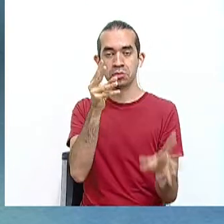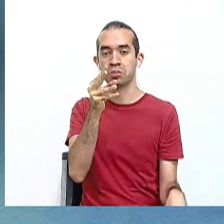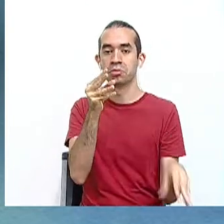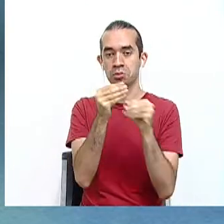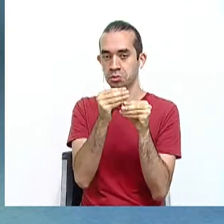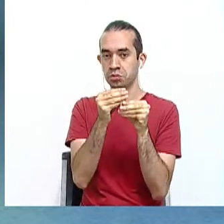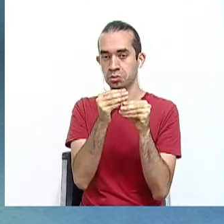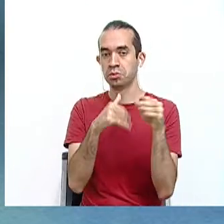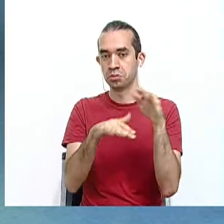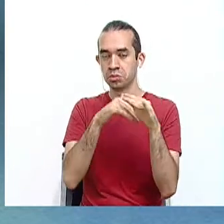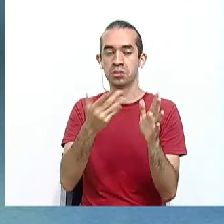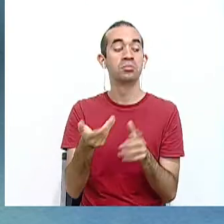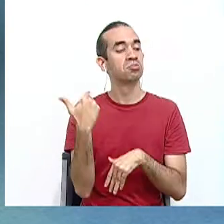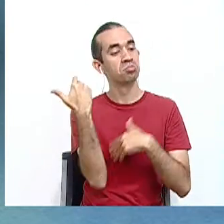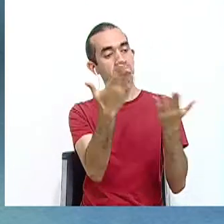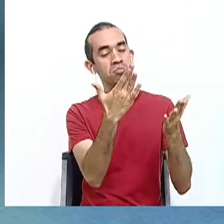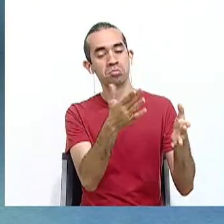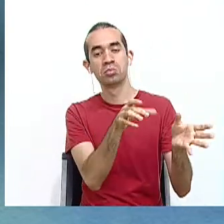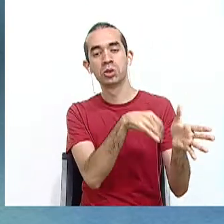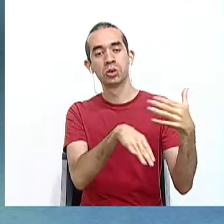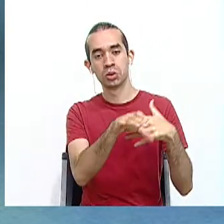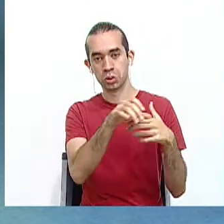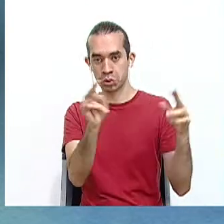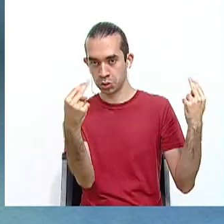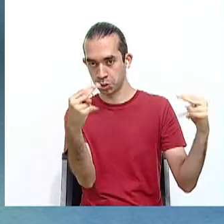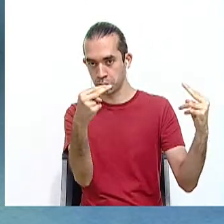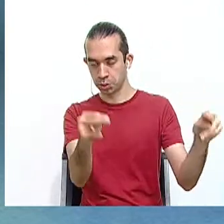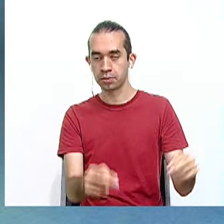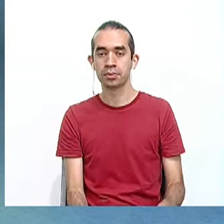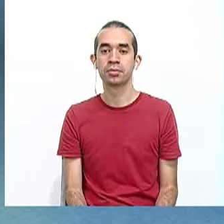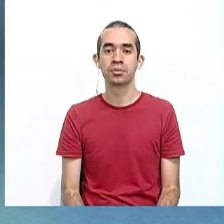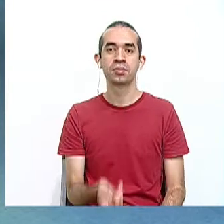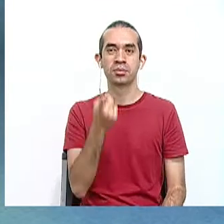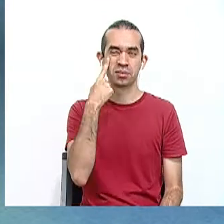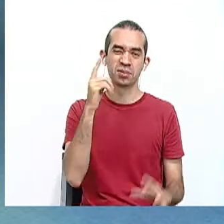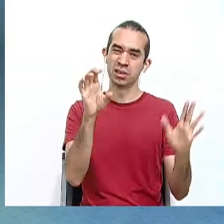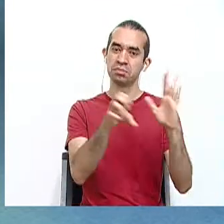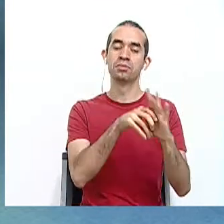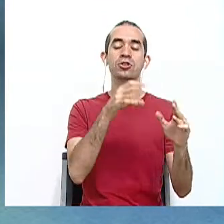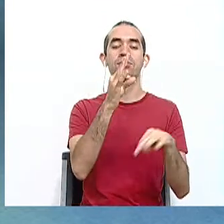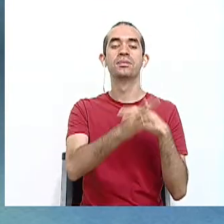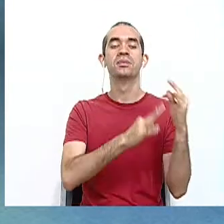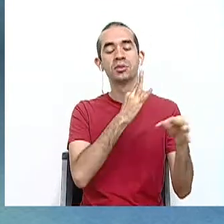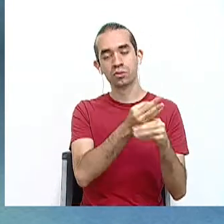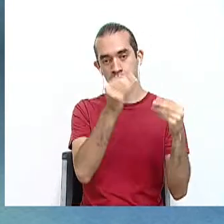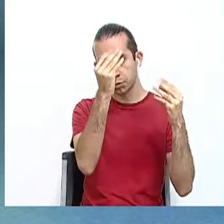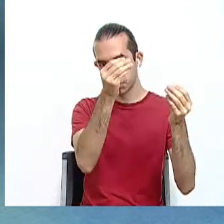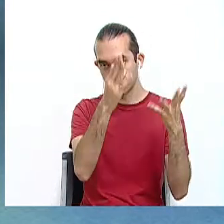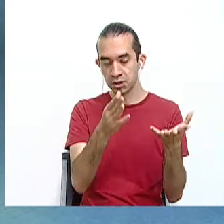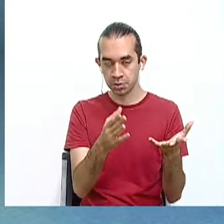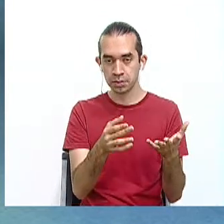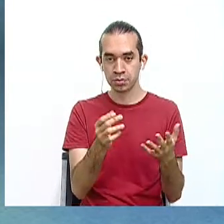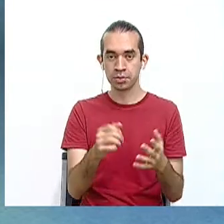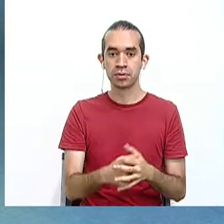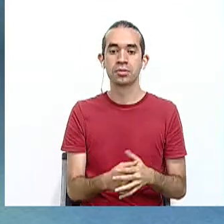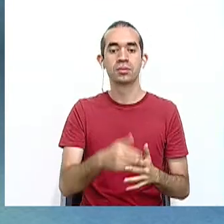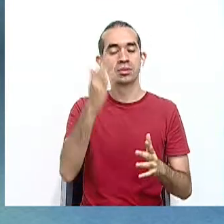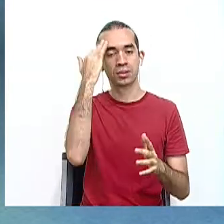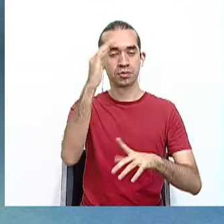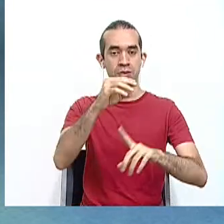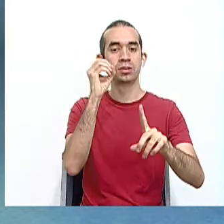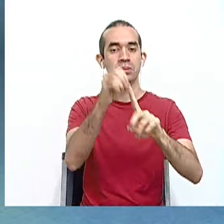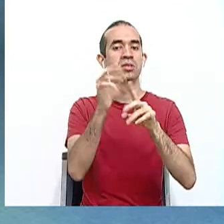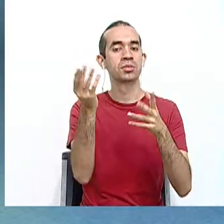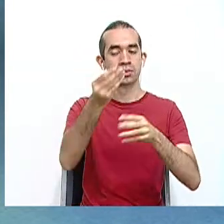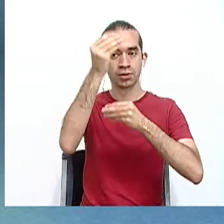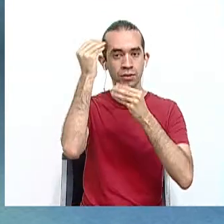información base y vuelve al estudio. Este sería un ejemplo de género informativo. Como dijimos, su objetivo es